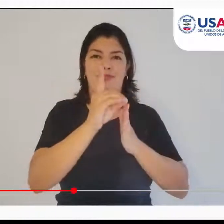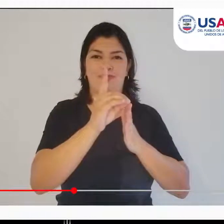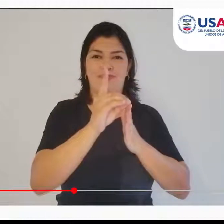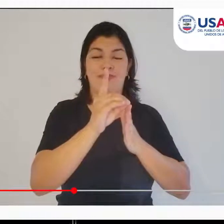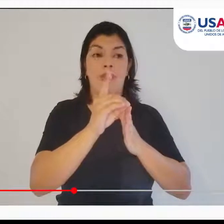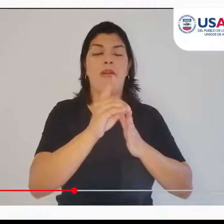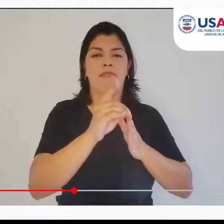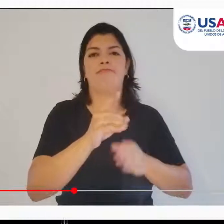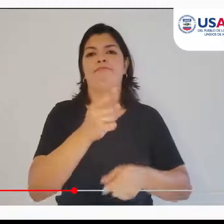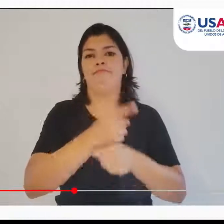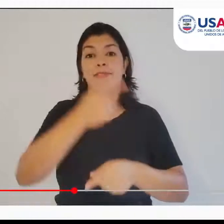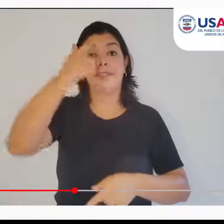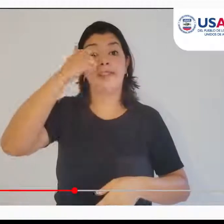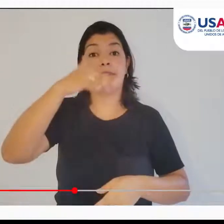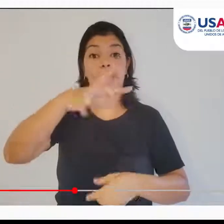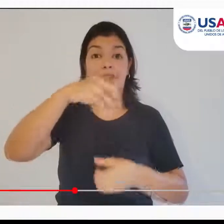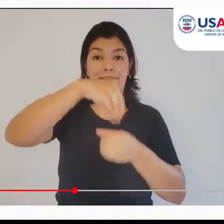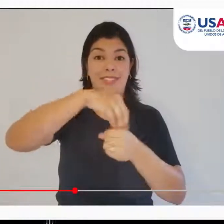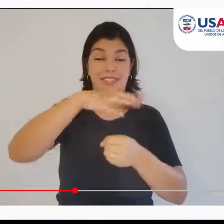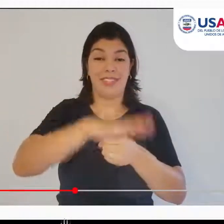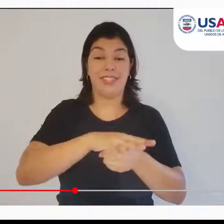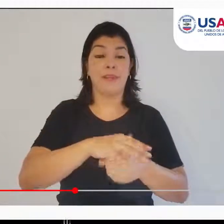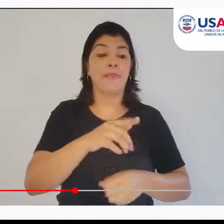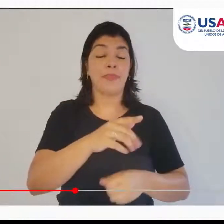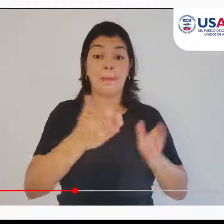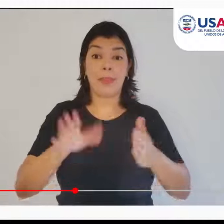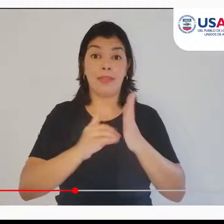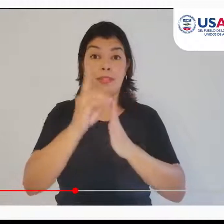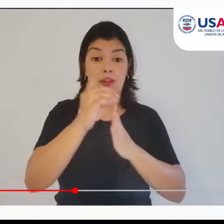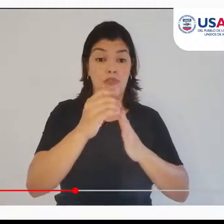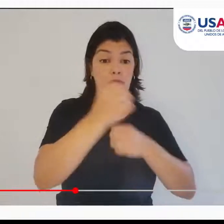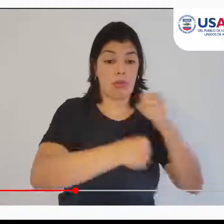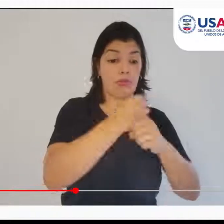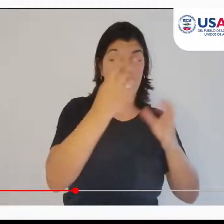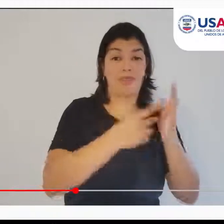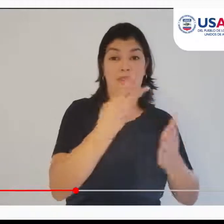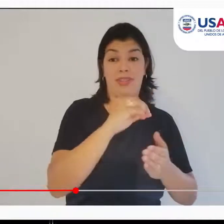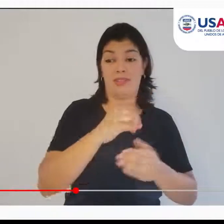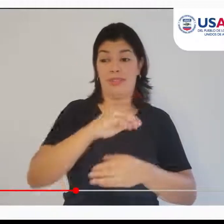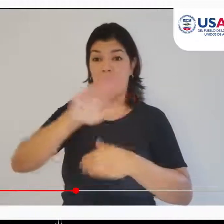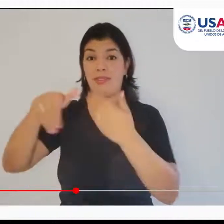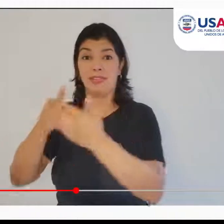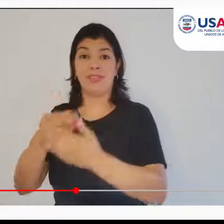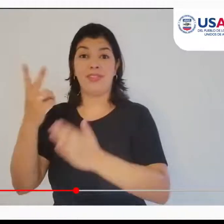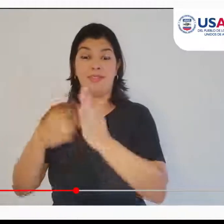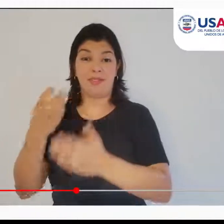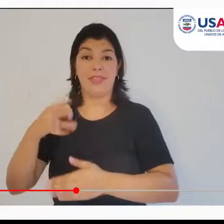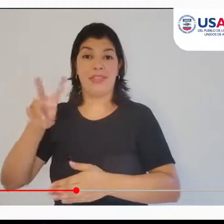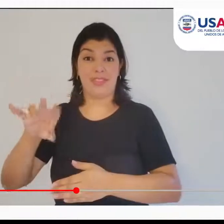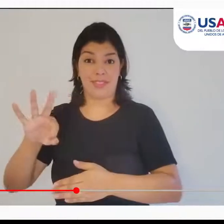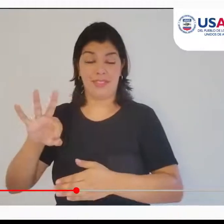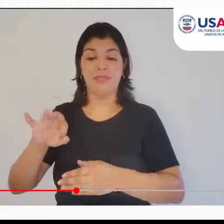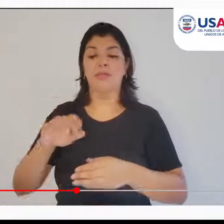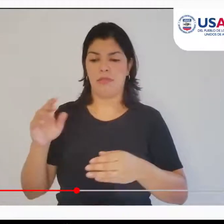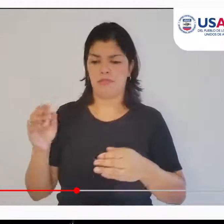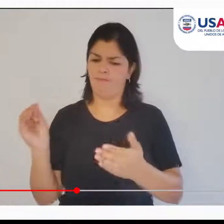Marta ha incluido una meta en su plan de desarrollo 2020-2023 relacionada con la implementación de un plan para la